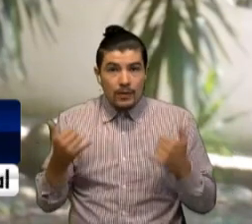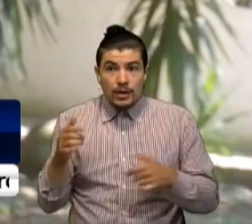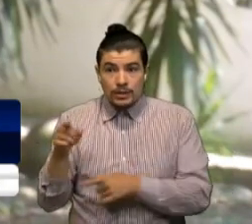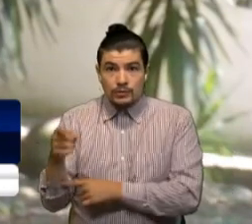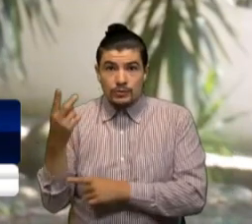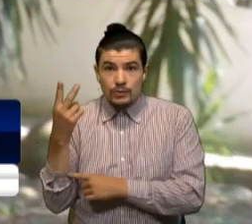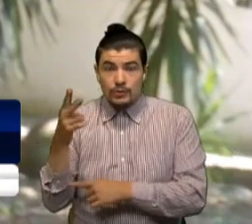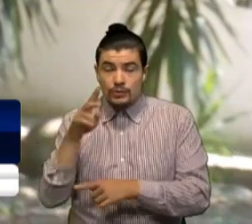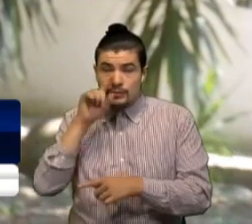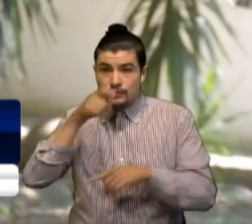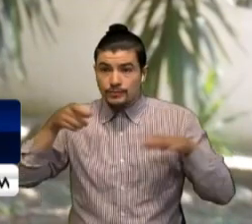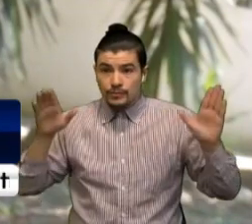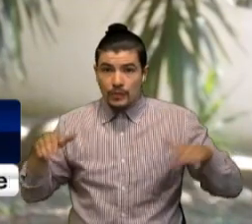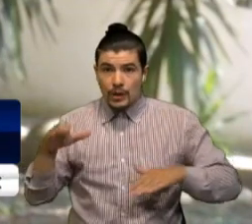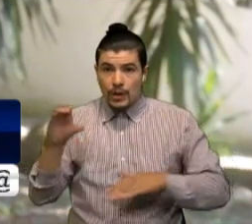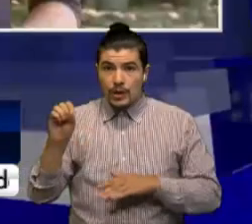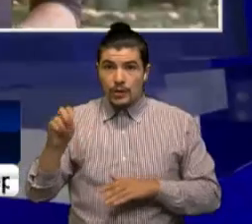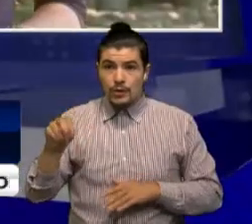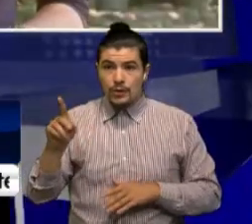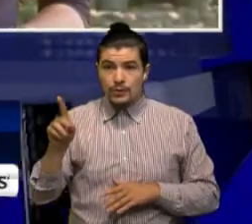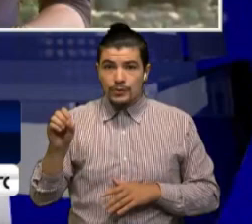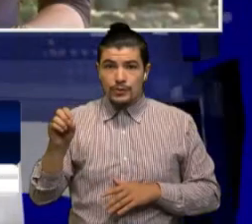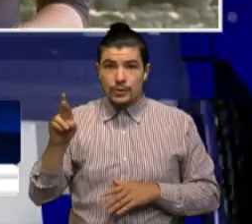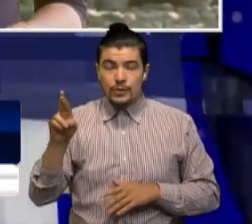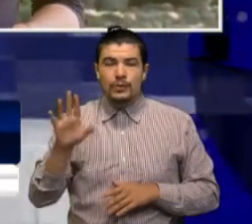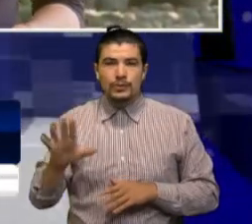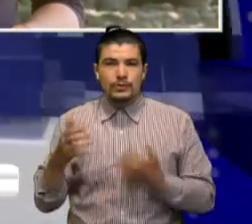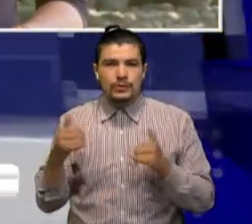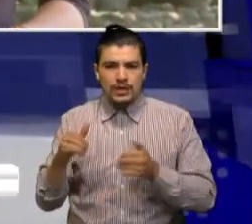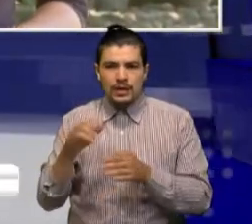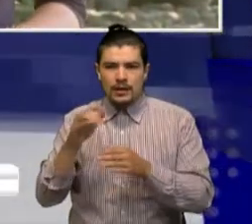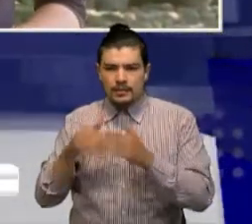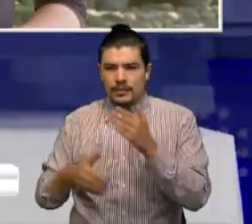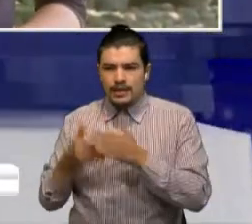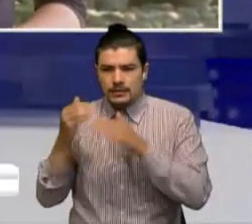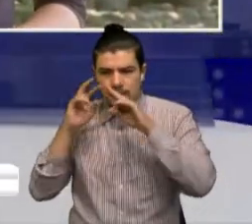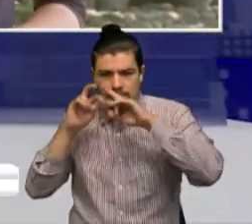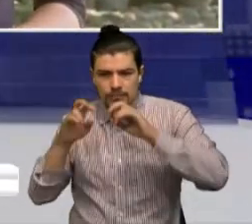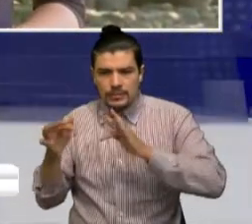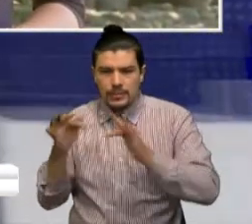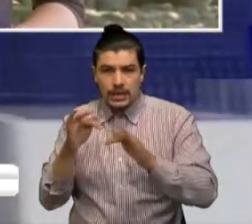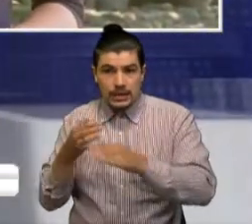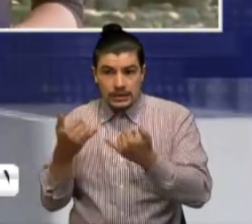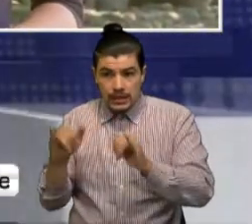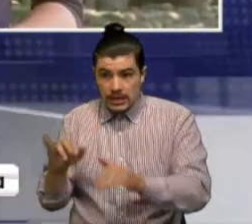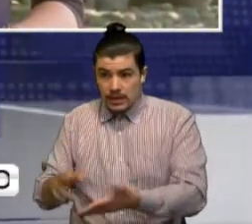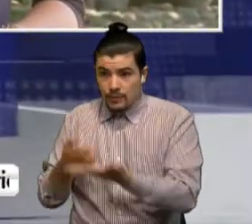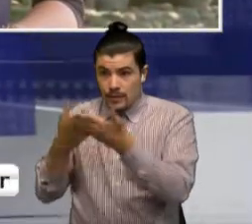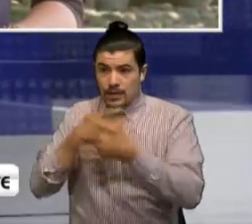observación por parte de las autoridades y se espera que una vez recuperados por completo puedan ser nuevamente